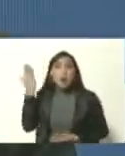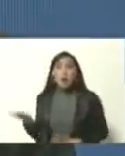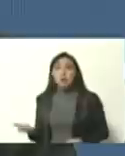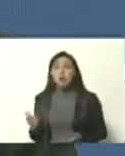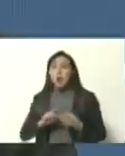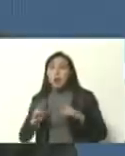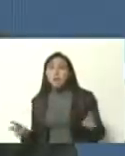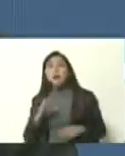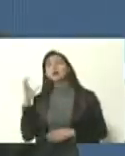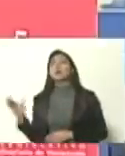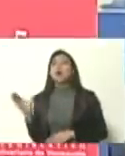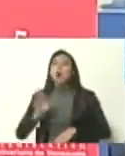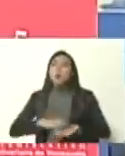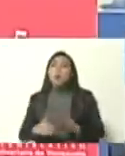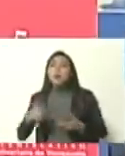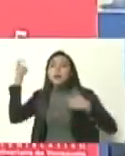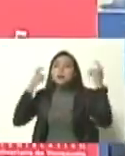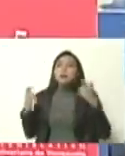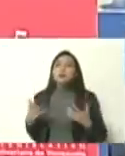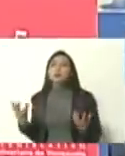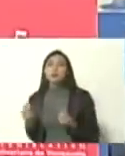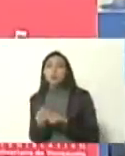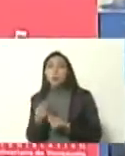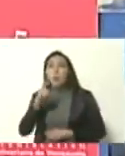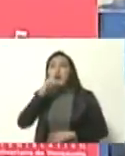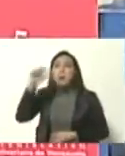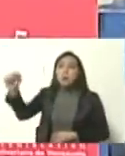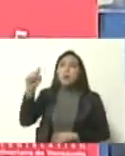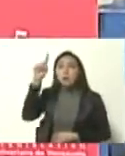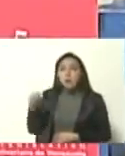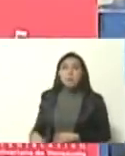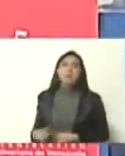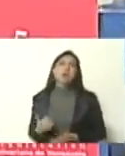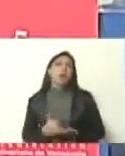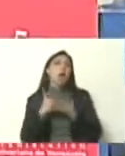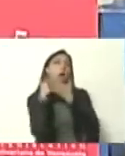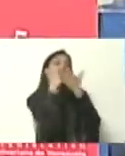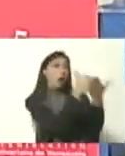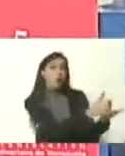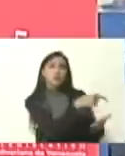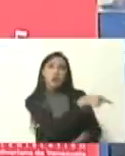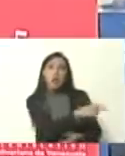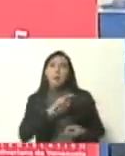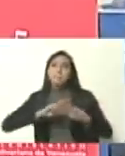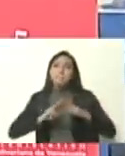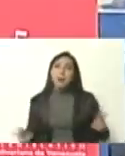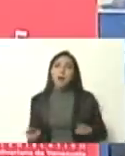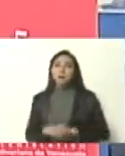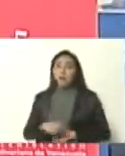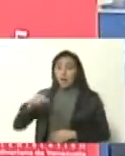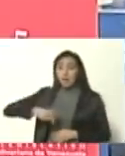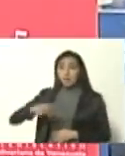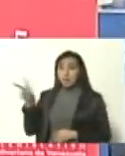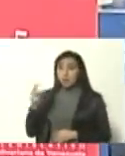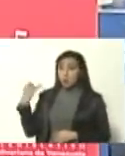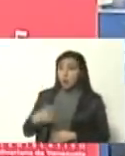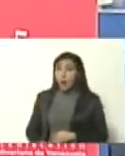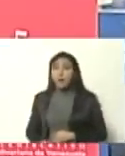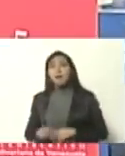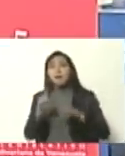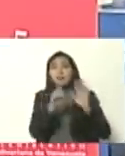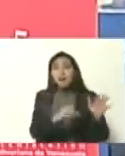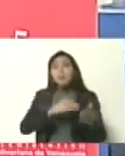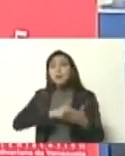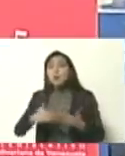Colombia es posible porque Hugo Chávez y Nicolás Maduro se involucraron en el proceso de paz en Colombia. En Venezuela viven 6 millones de